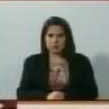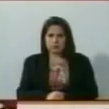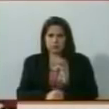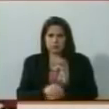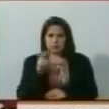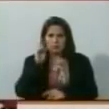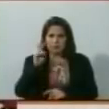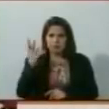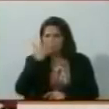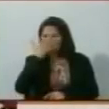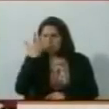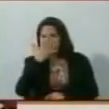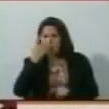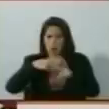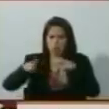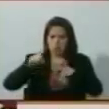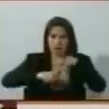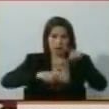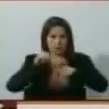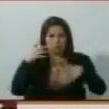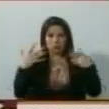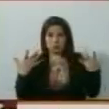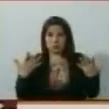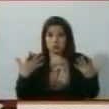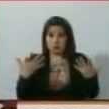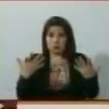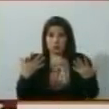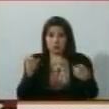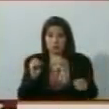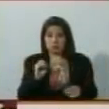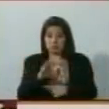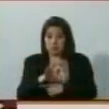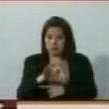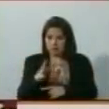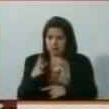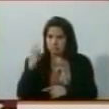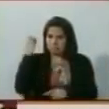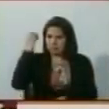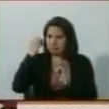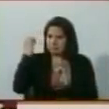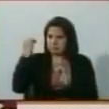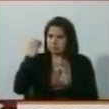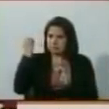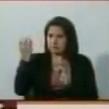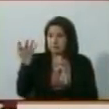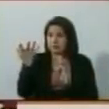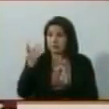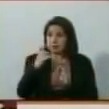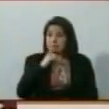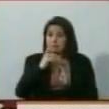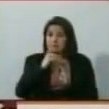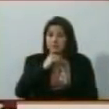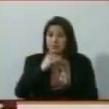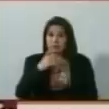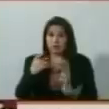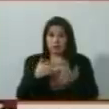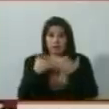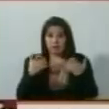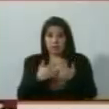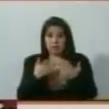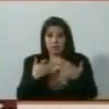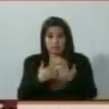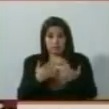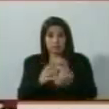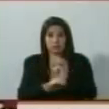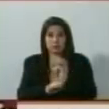cosas. Porque pareciera que se usan para distraernos a veces. Aquí tenemos una guerra que